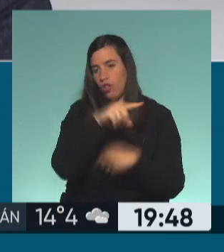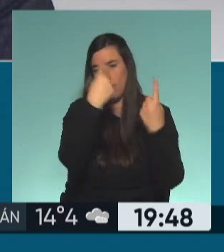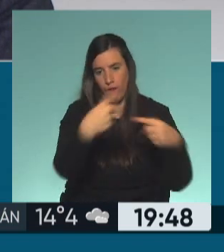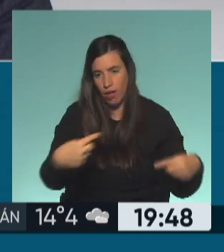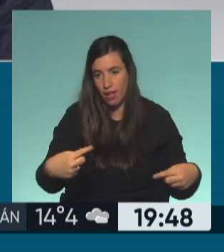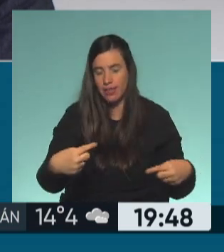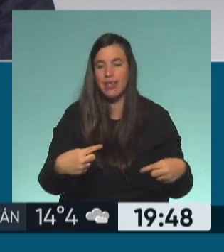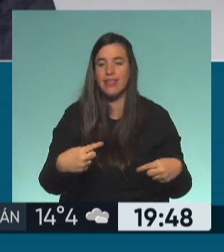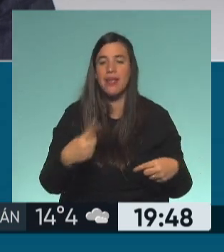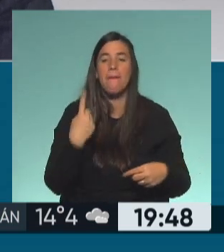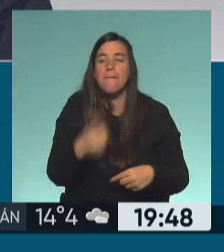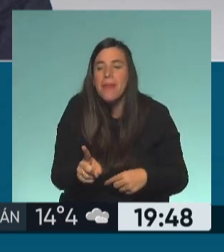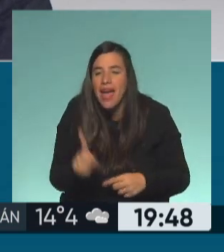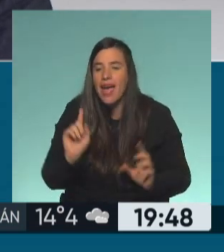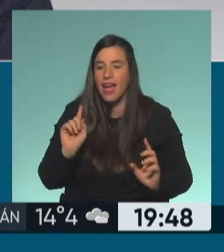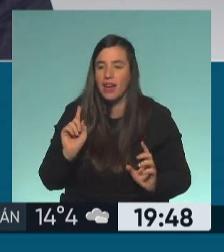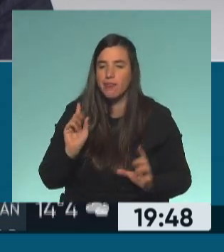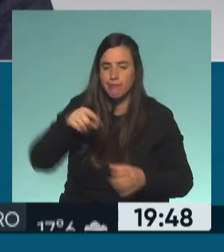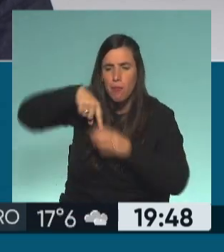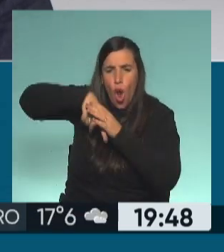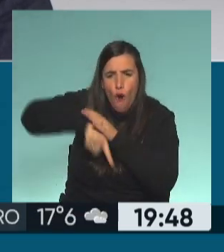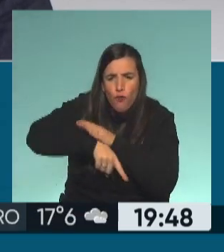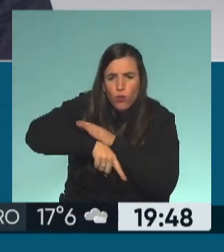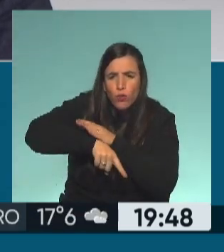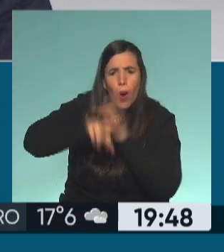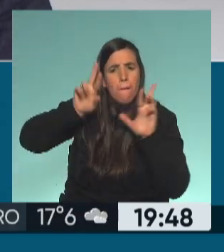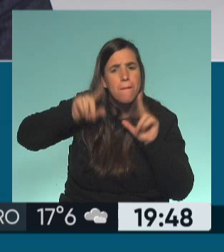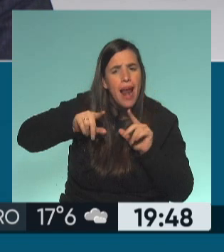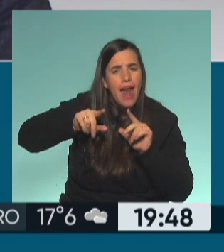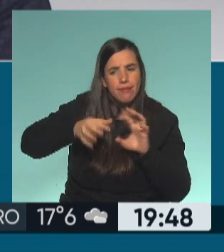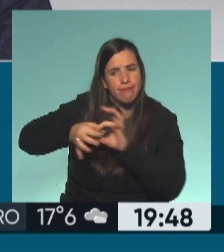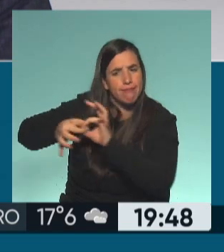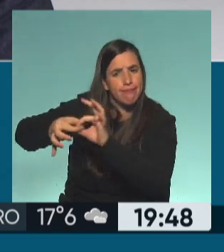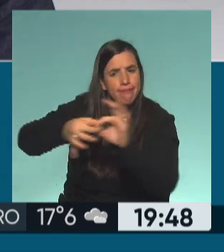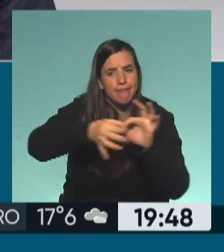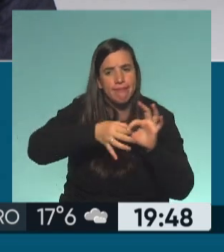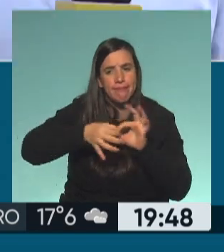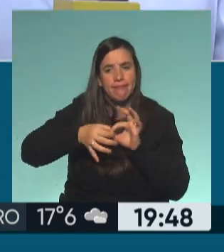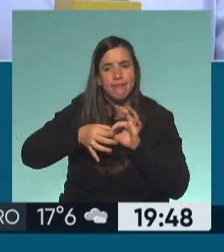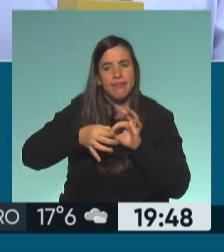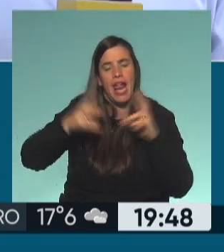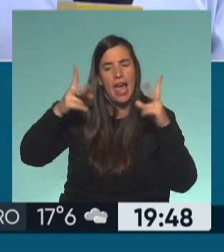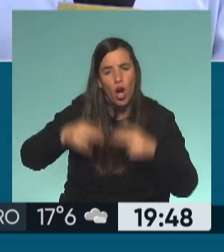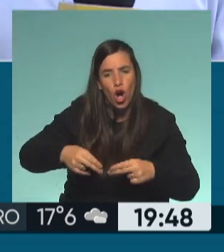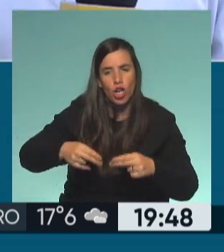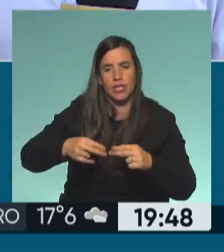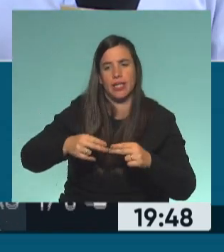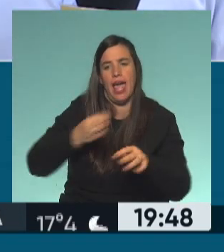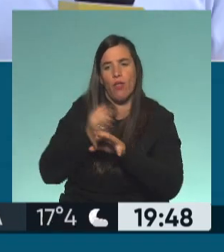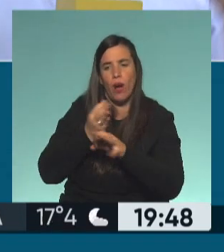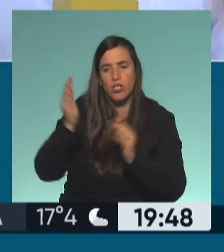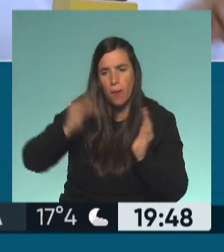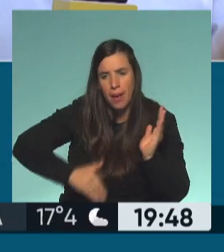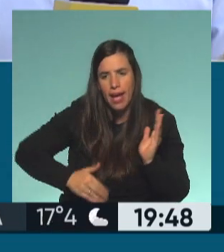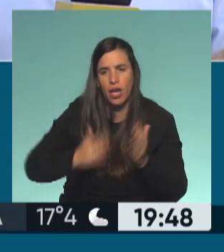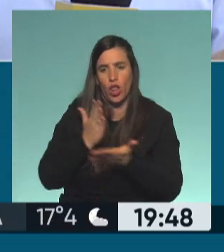plan, concuerdo totalmente con Sofía, es el mismo: recorte, menos educación, menos derechos en todo